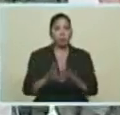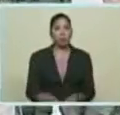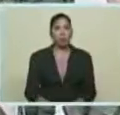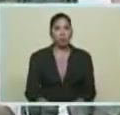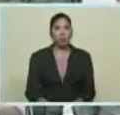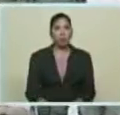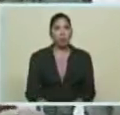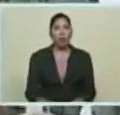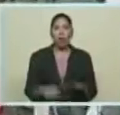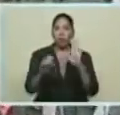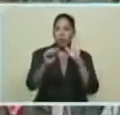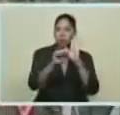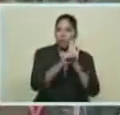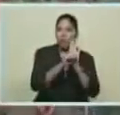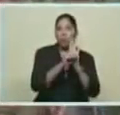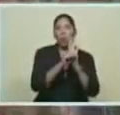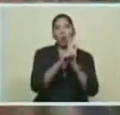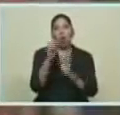de los símbolos,